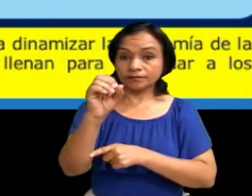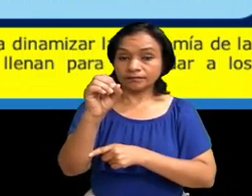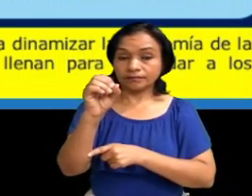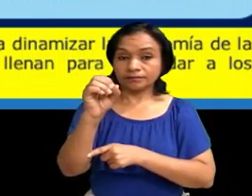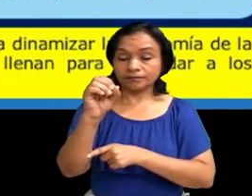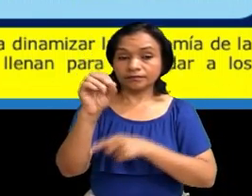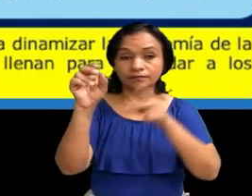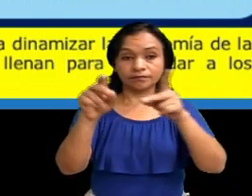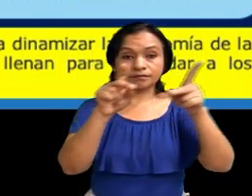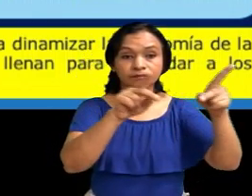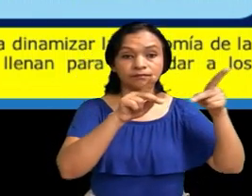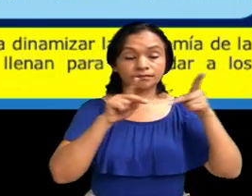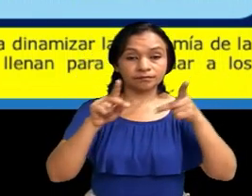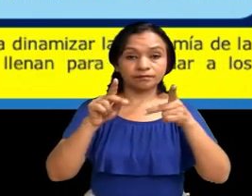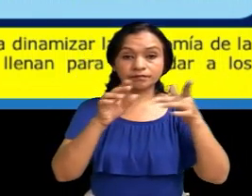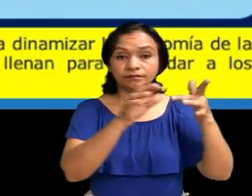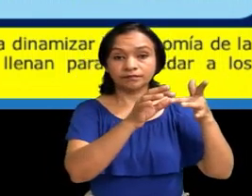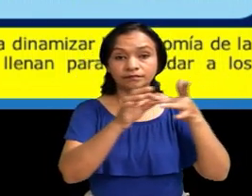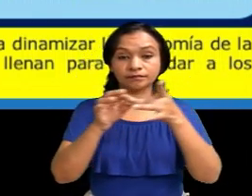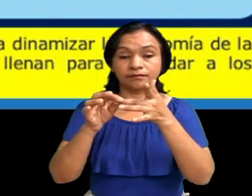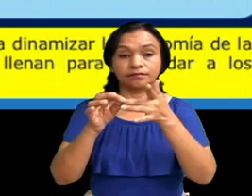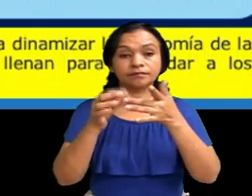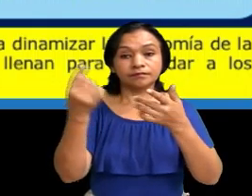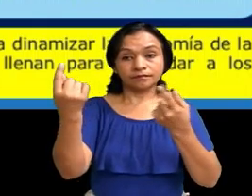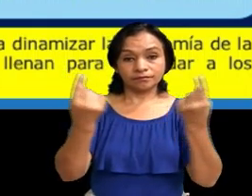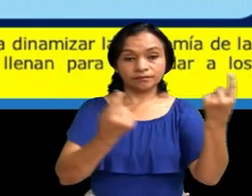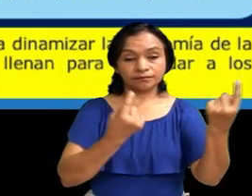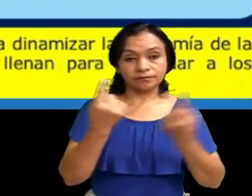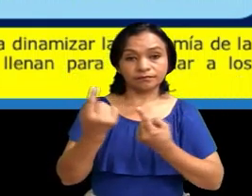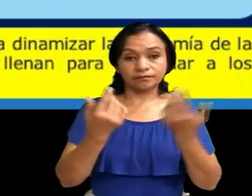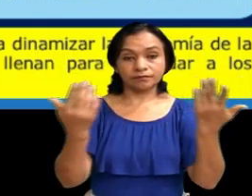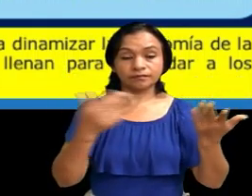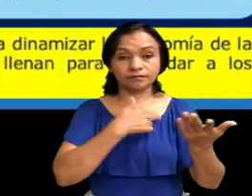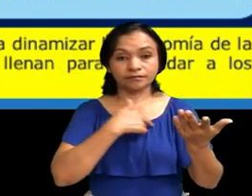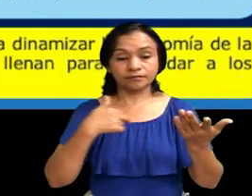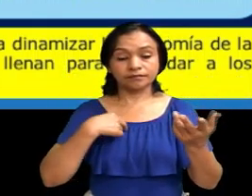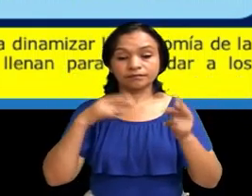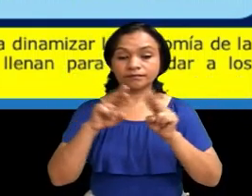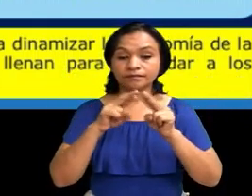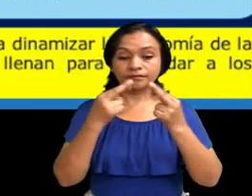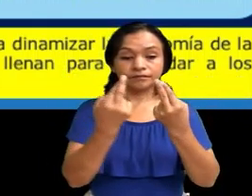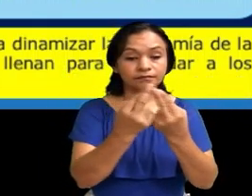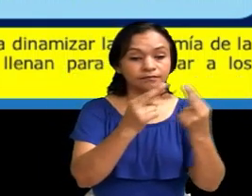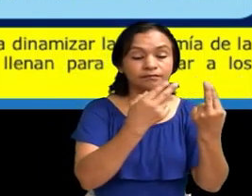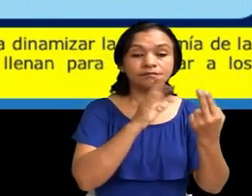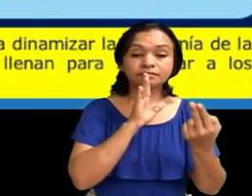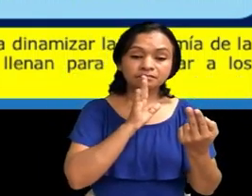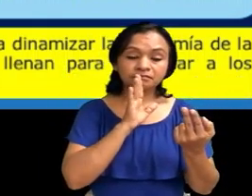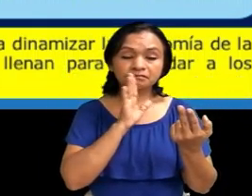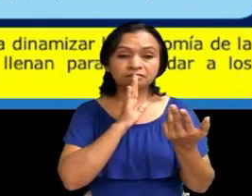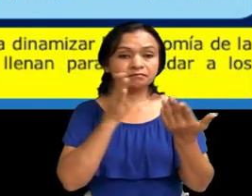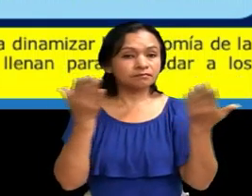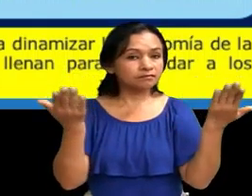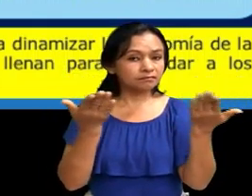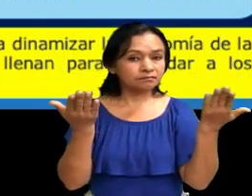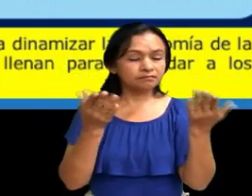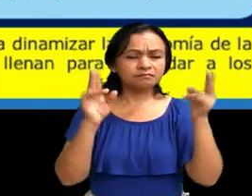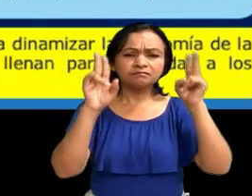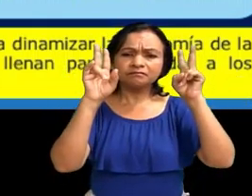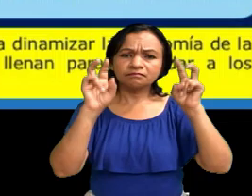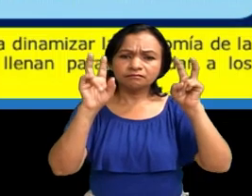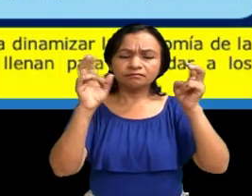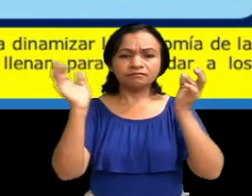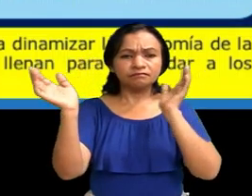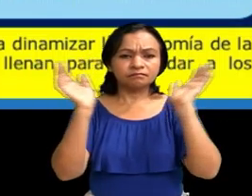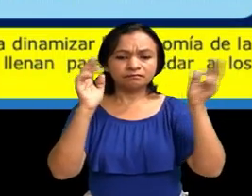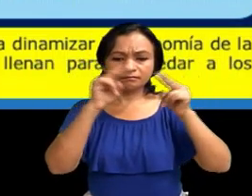compañeros, funcionarios, especialistas, que vienen a sesionar para abordar el